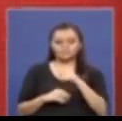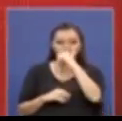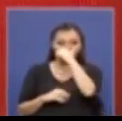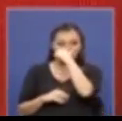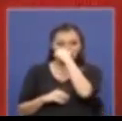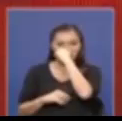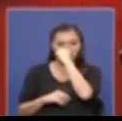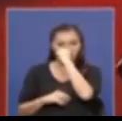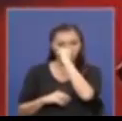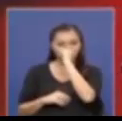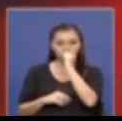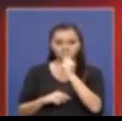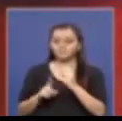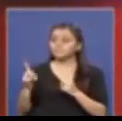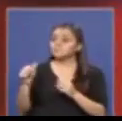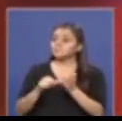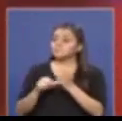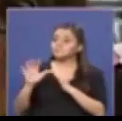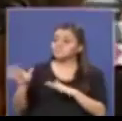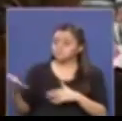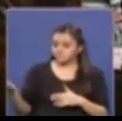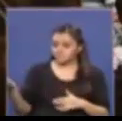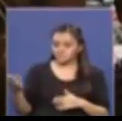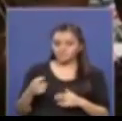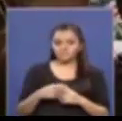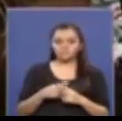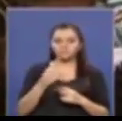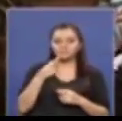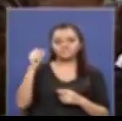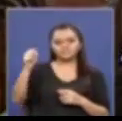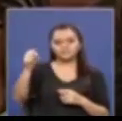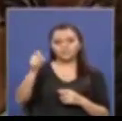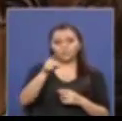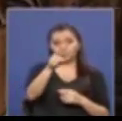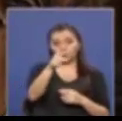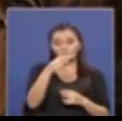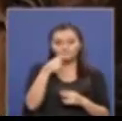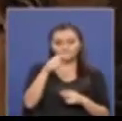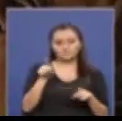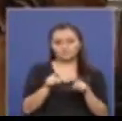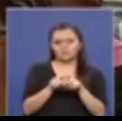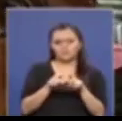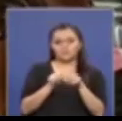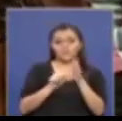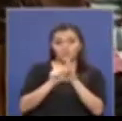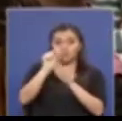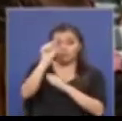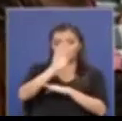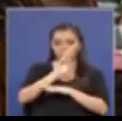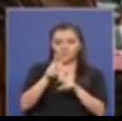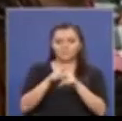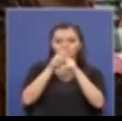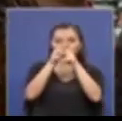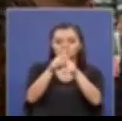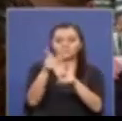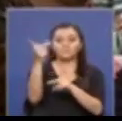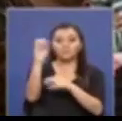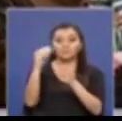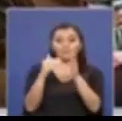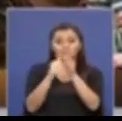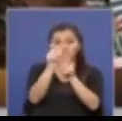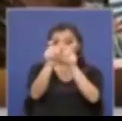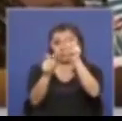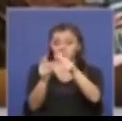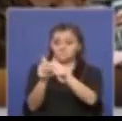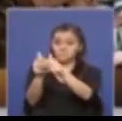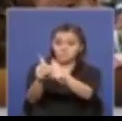Fomento. ¿Algo adicional en eso, Javier? Sí, presidente, como tú dices, se aprobó ya la línea de los 20 mil, que